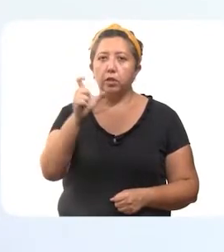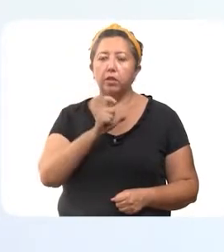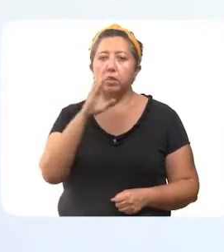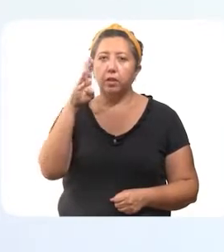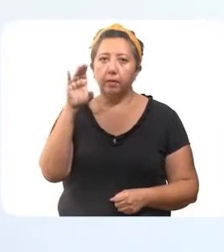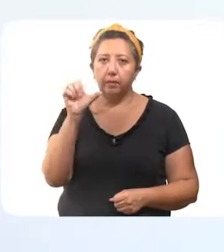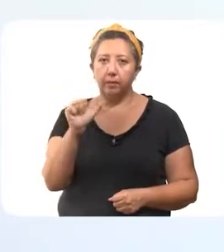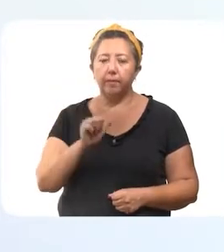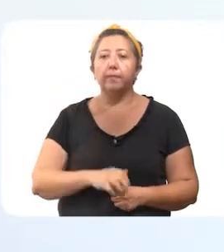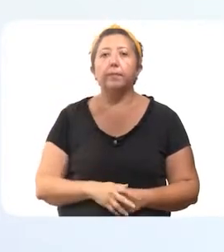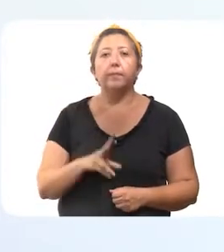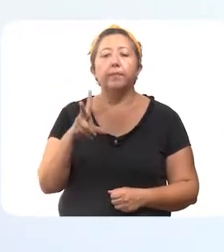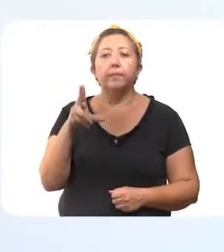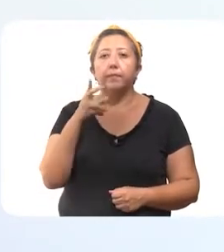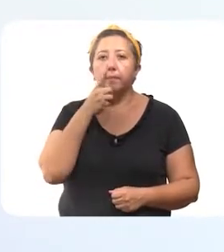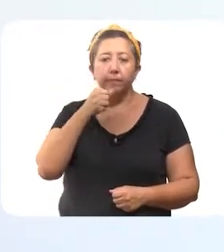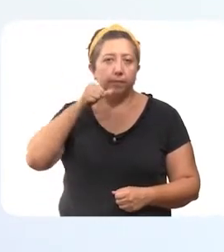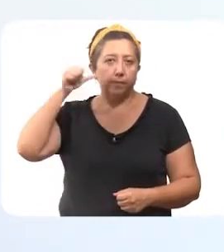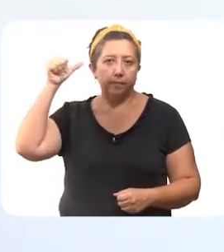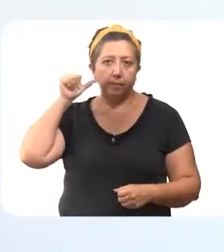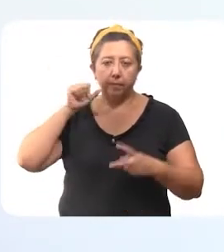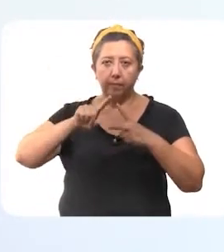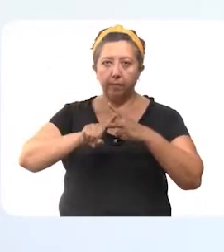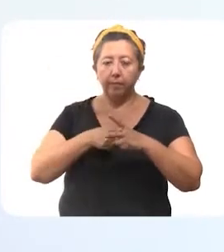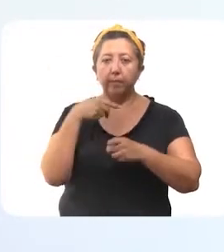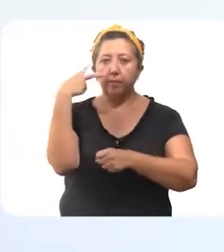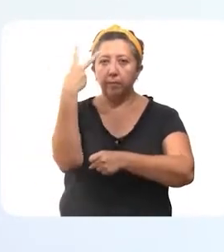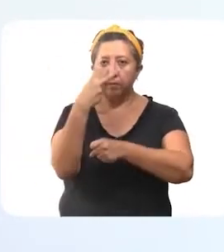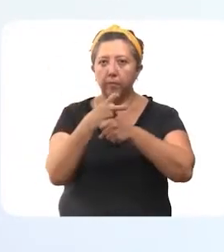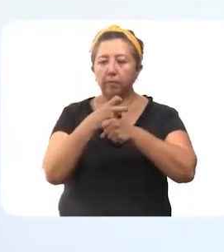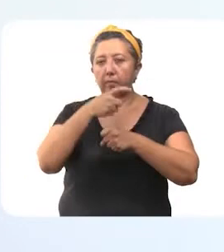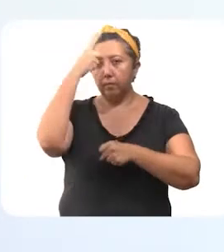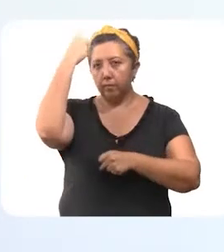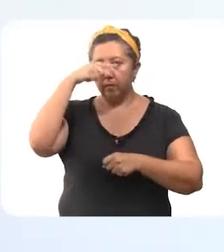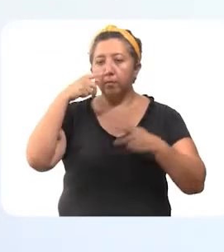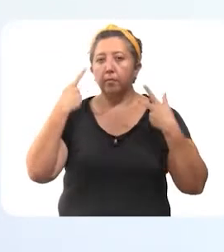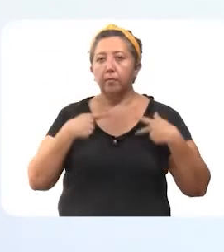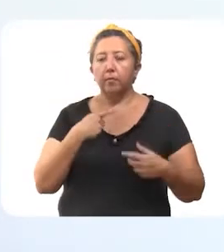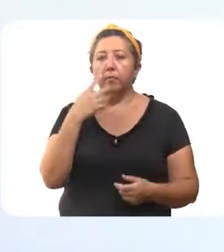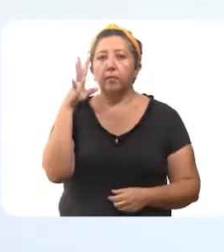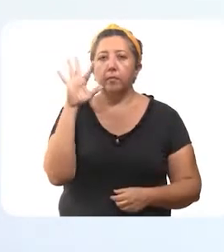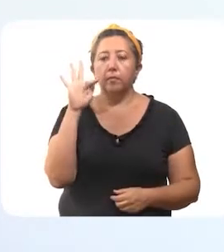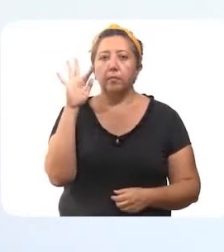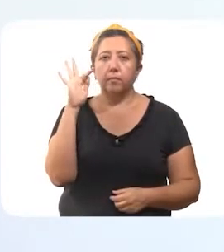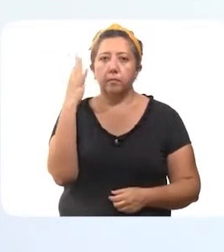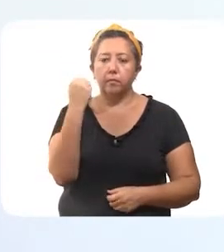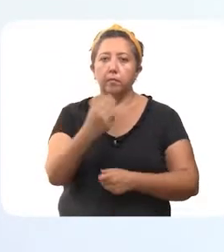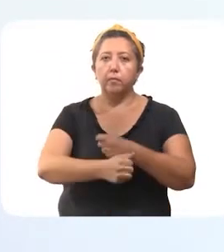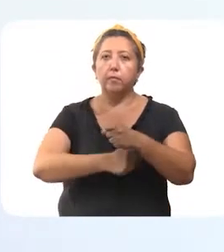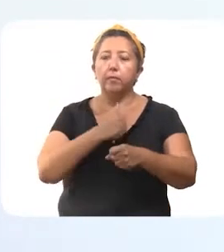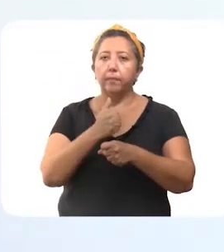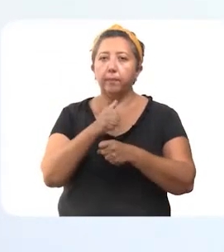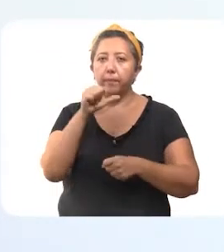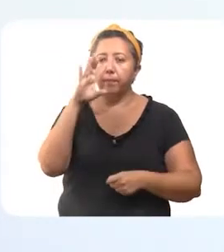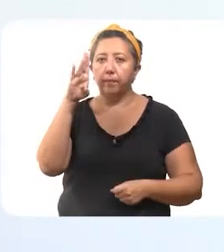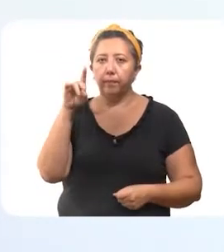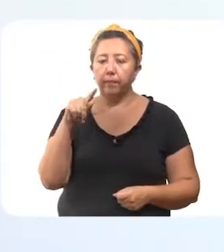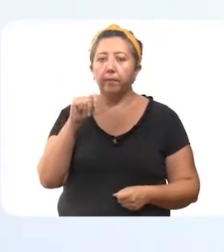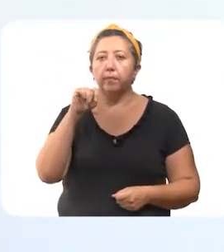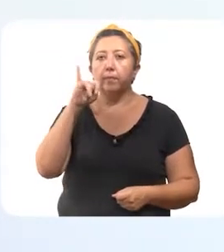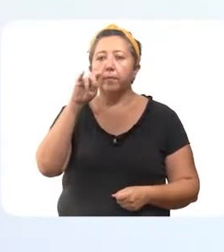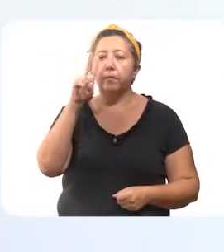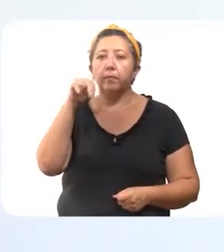Yaxcabá. También, ayer comenzó la aplicación de la segunda dosis de vacunas para personas de 40 a 49 años en Abalá,